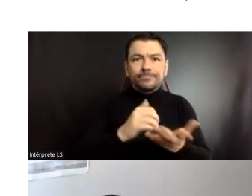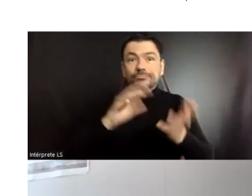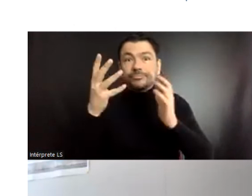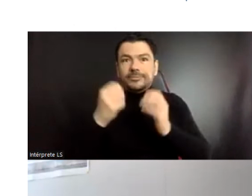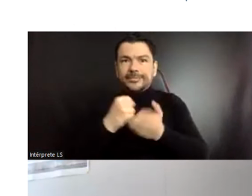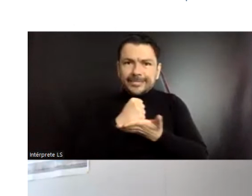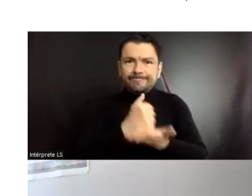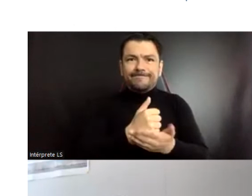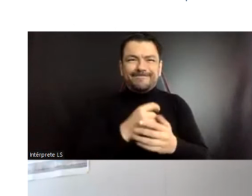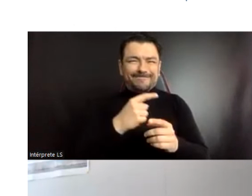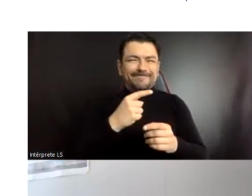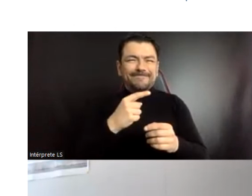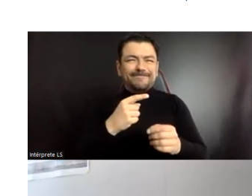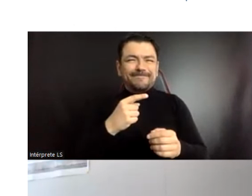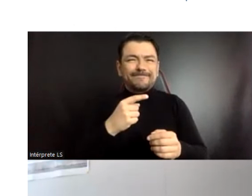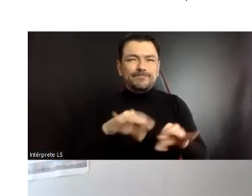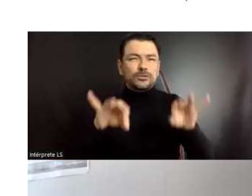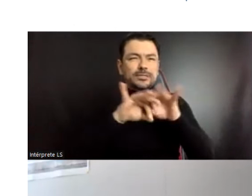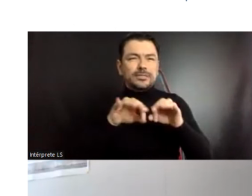estado utilizando eso en los países,